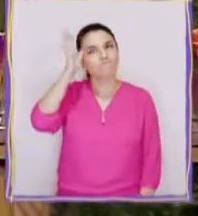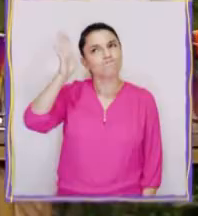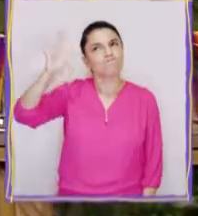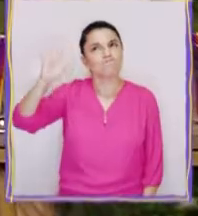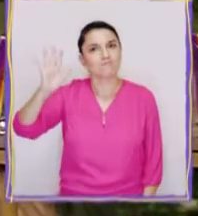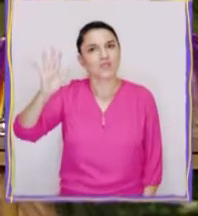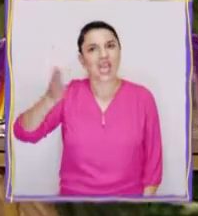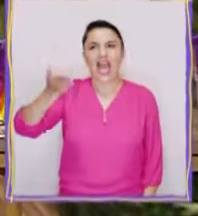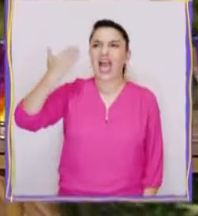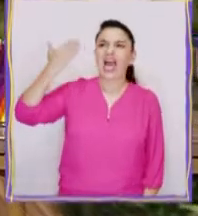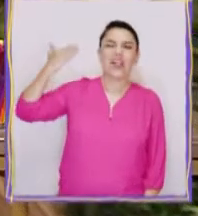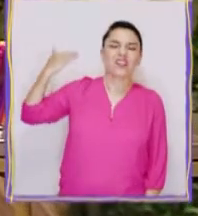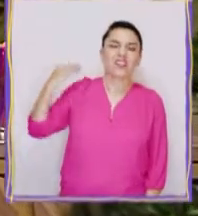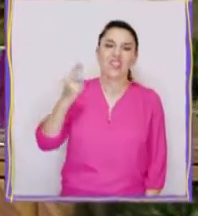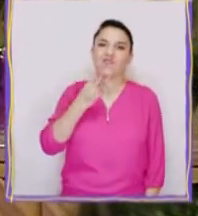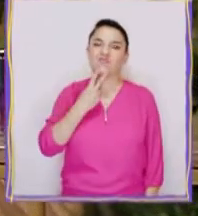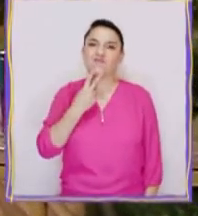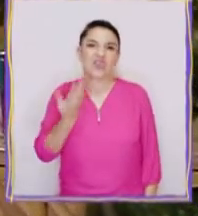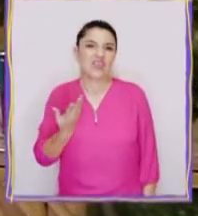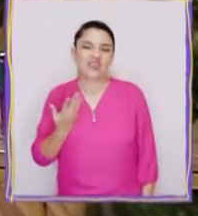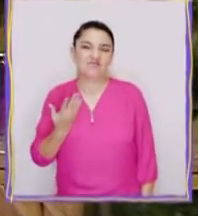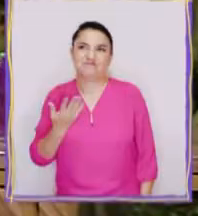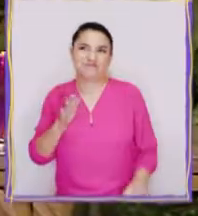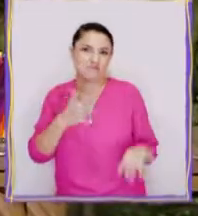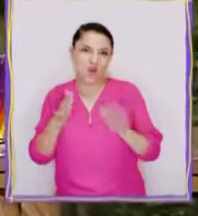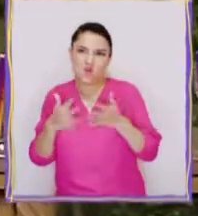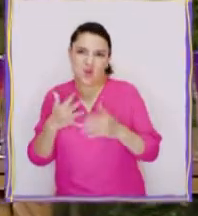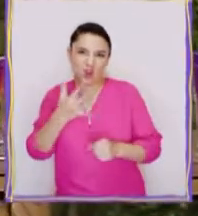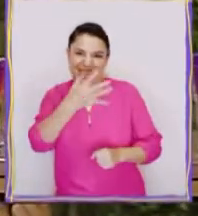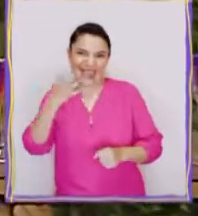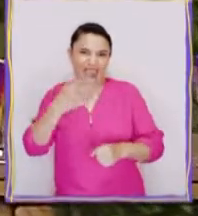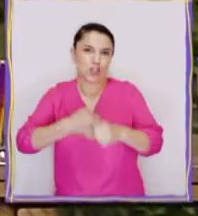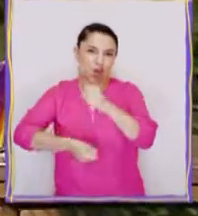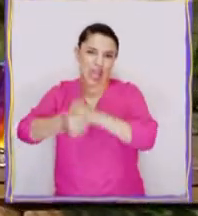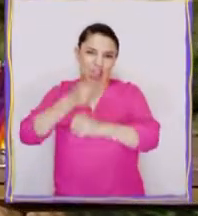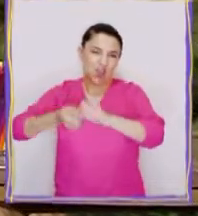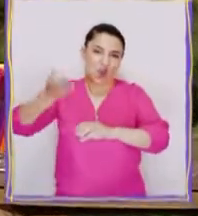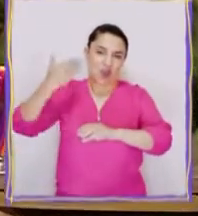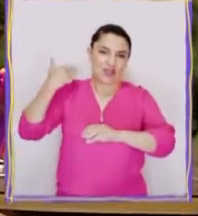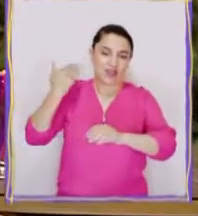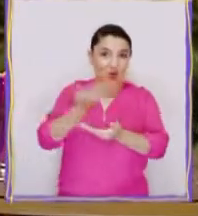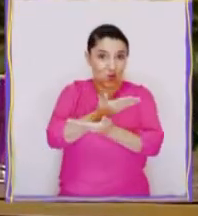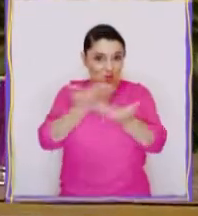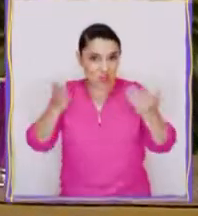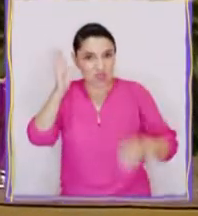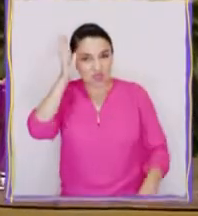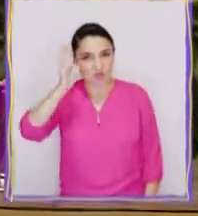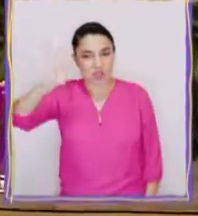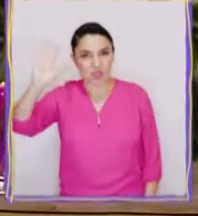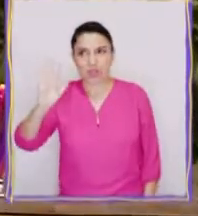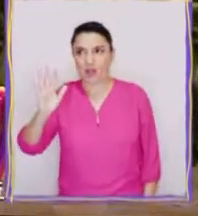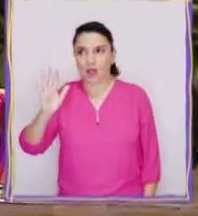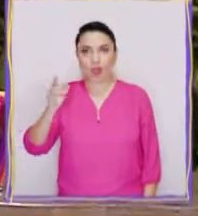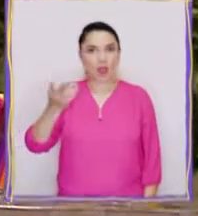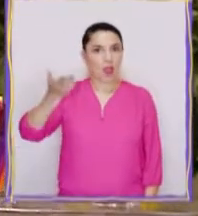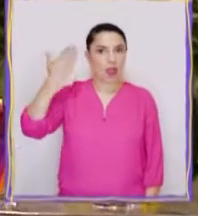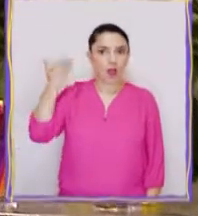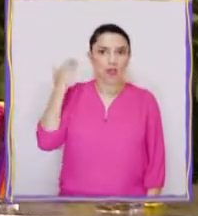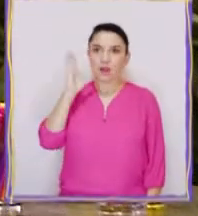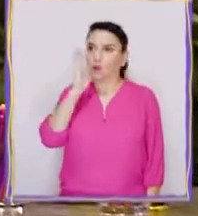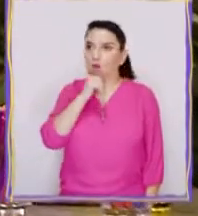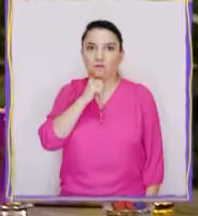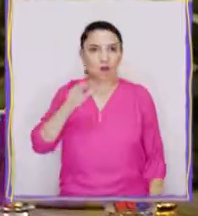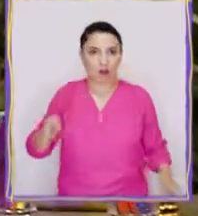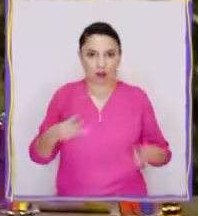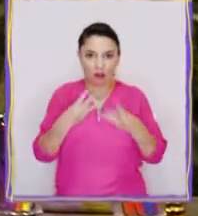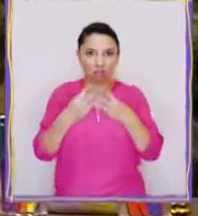sido vivir en épocas anteriores? Unos 500 años atrás. ¿Se imaginan viviendo en un mundo